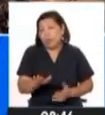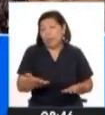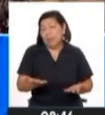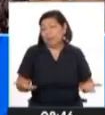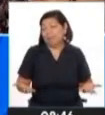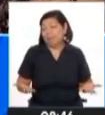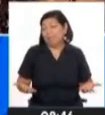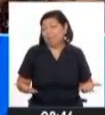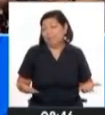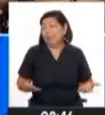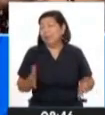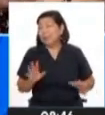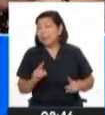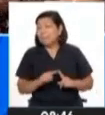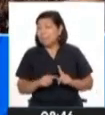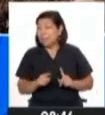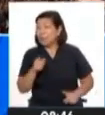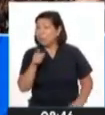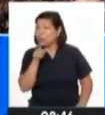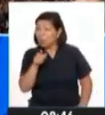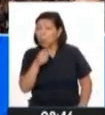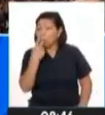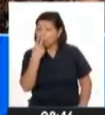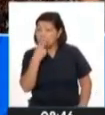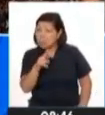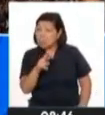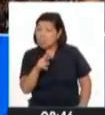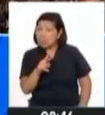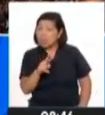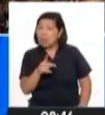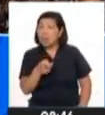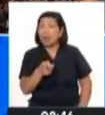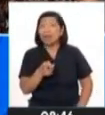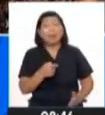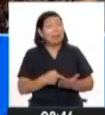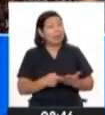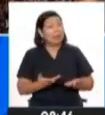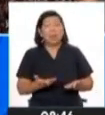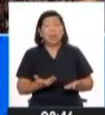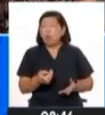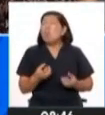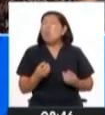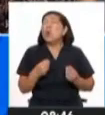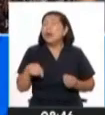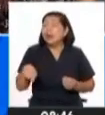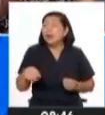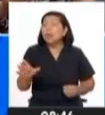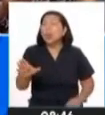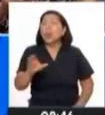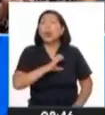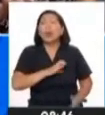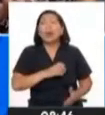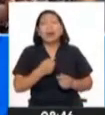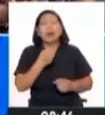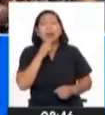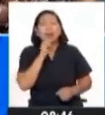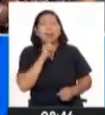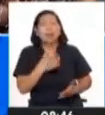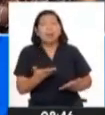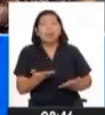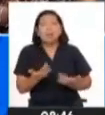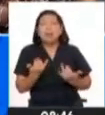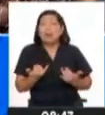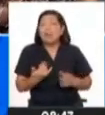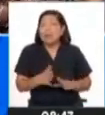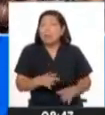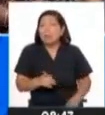sé, generar cierta confusión, pero hay un signo, hay algo que está inquietando al niño que le está llevando a manifestarse de esta